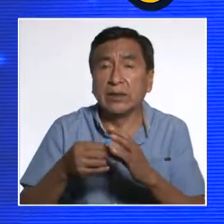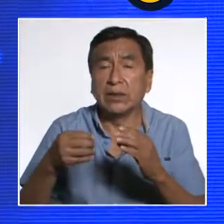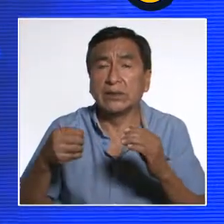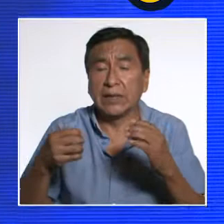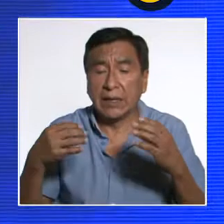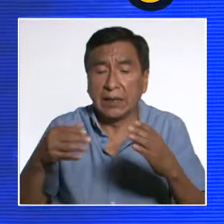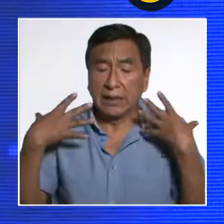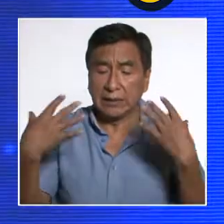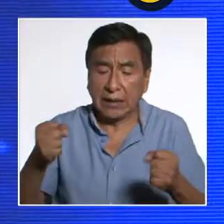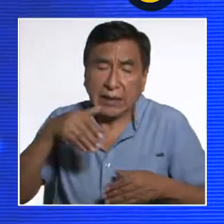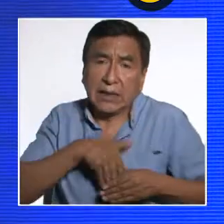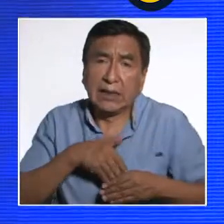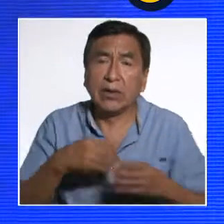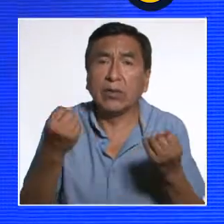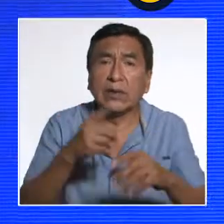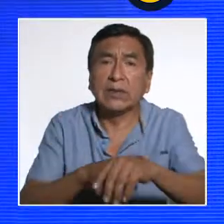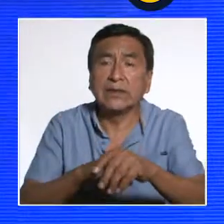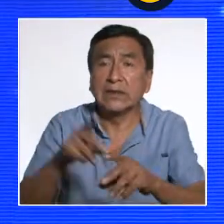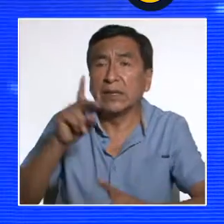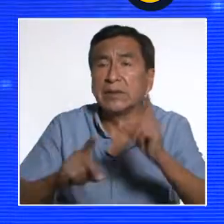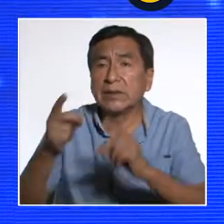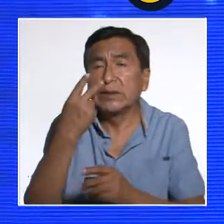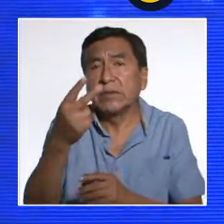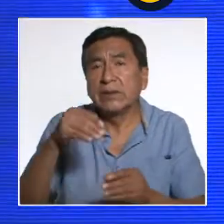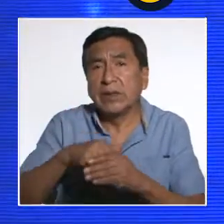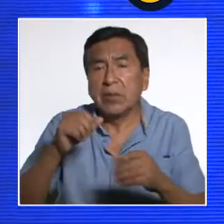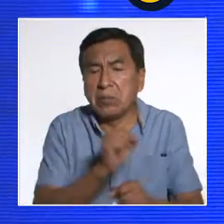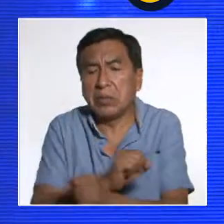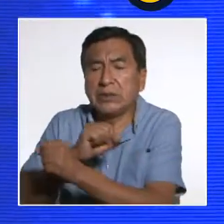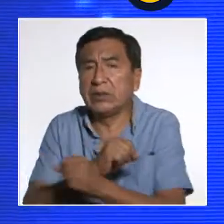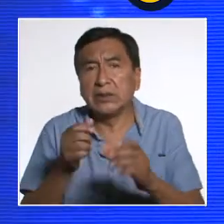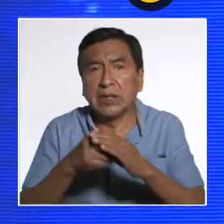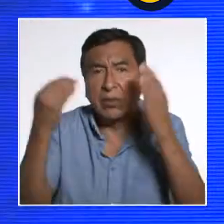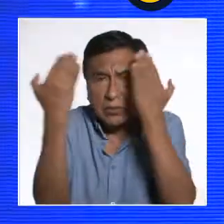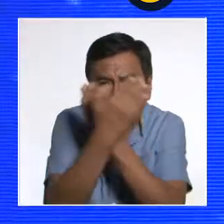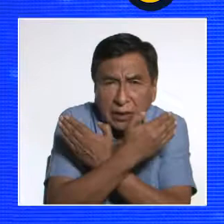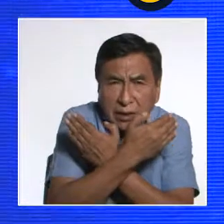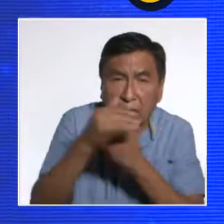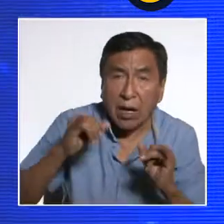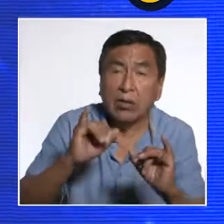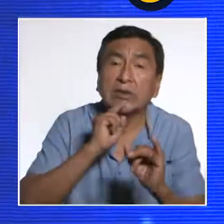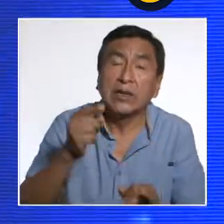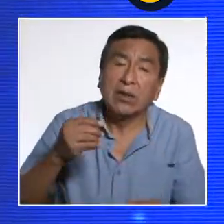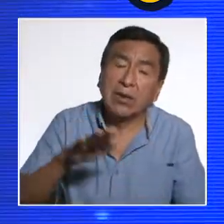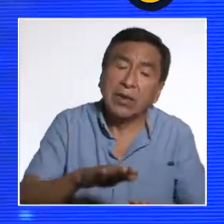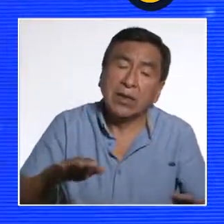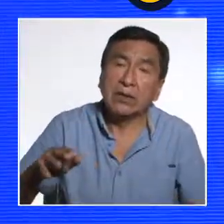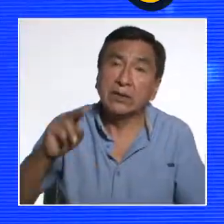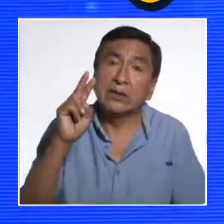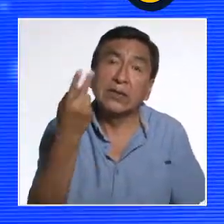¿Cuántas veces la gente se ha visto en prisiones de oscuridad, aún siendo niños? Segundo